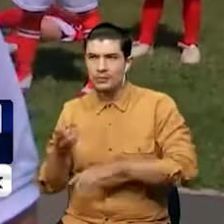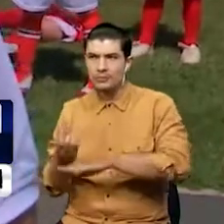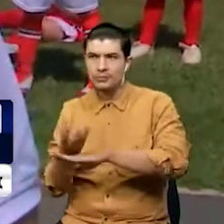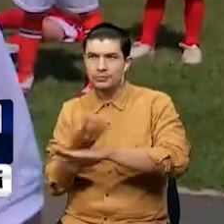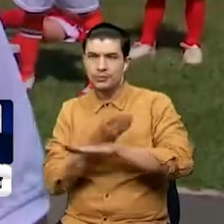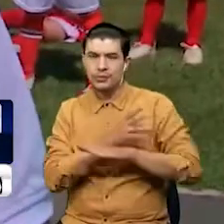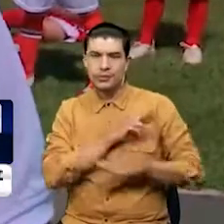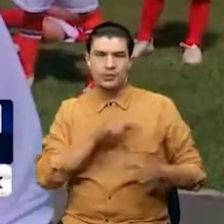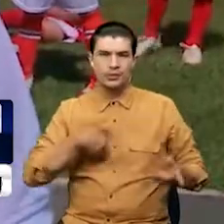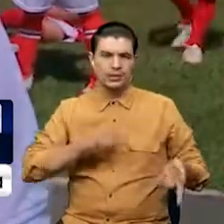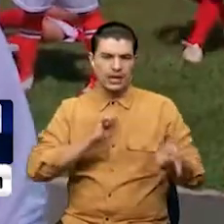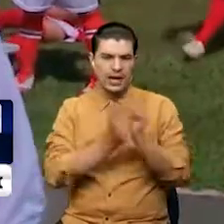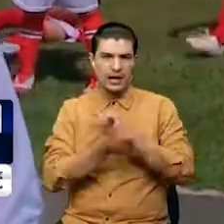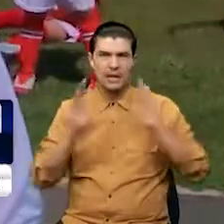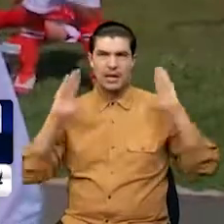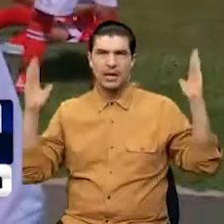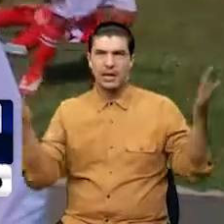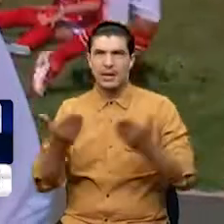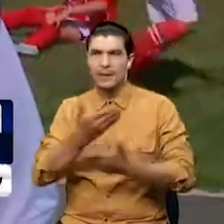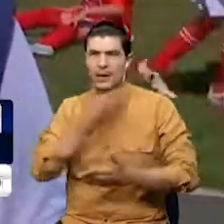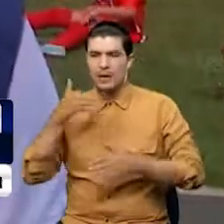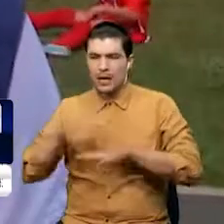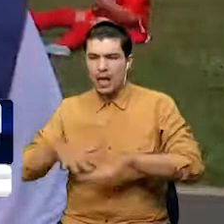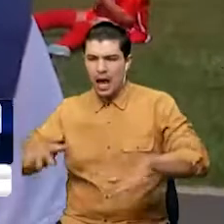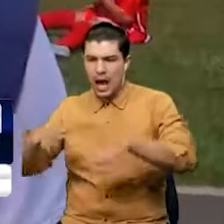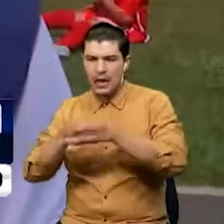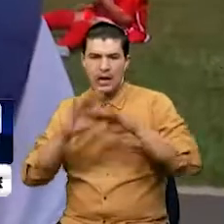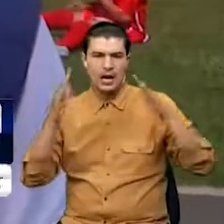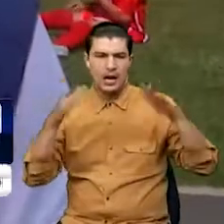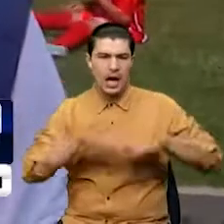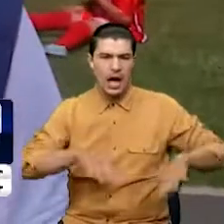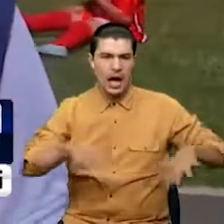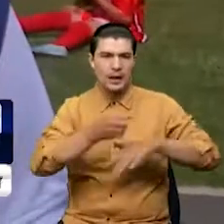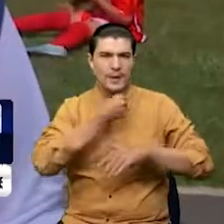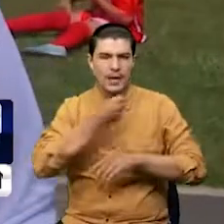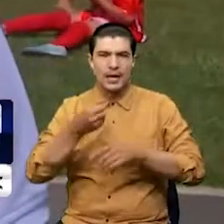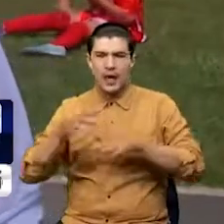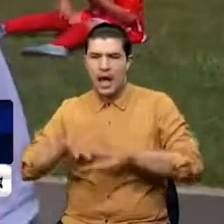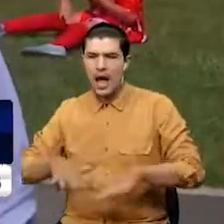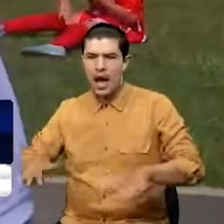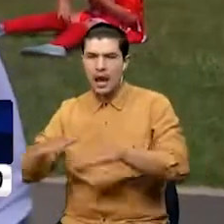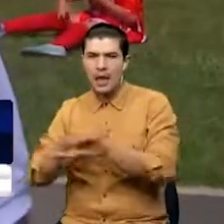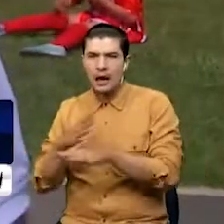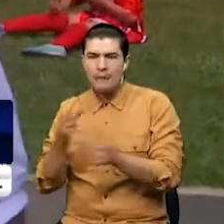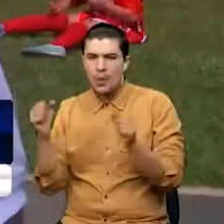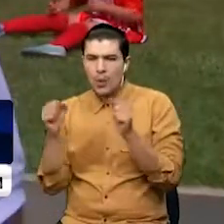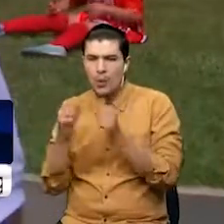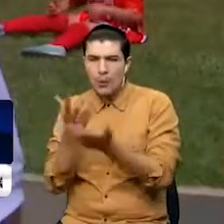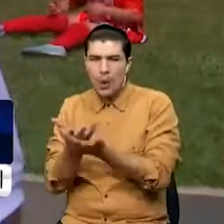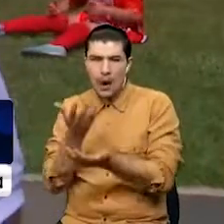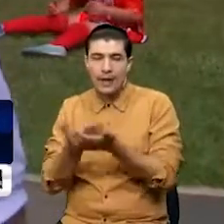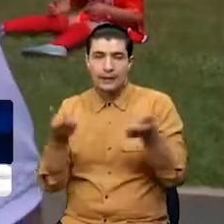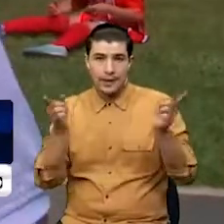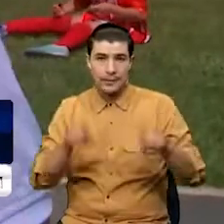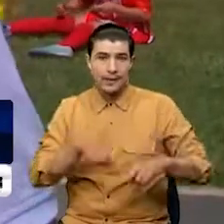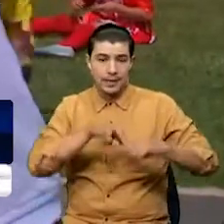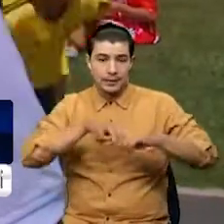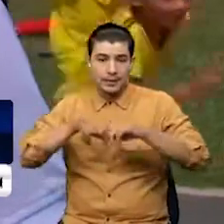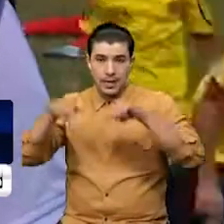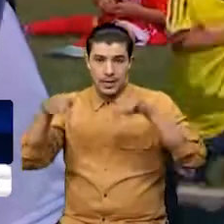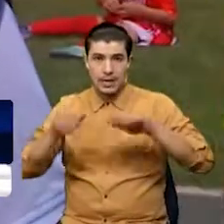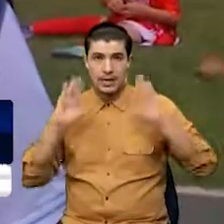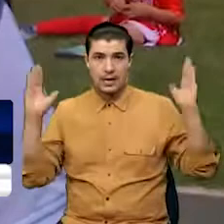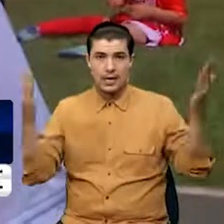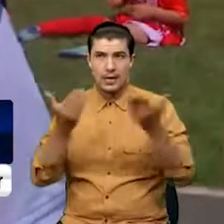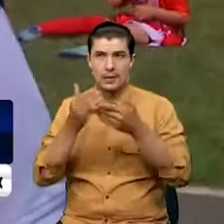del estadio mejorar los camerinos en la zona de los periodistas las zonas húmedas y a su vez la silletería del estadio álvaro gómez hurtado y dejamos